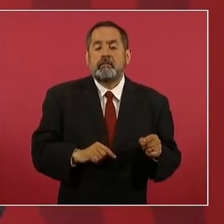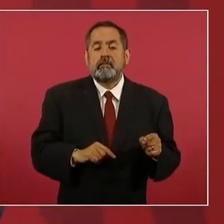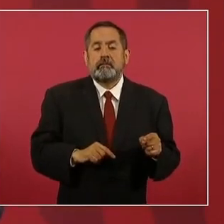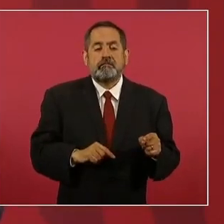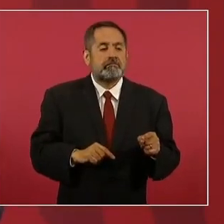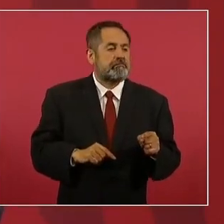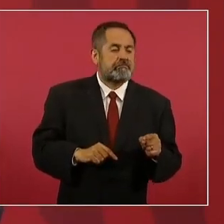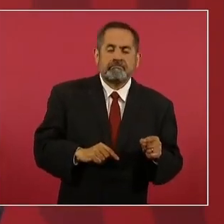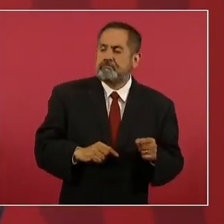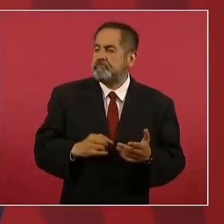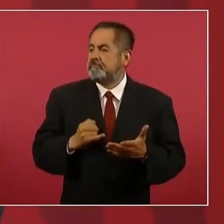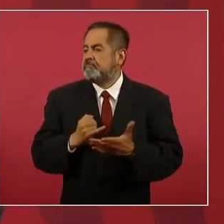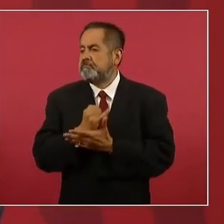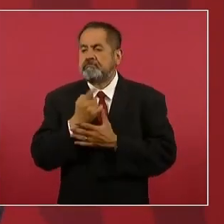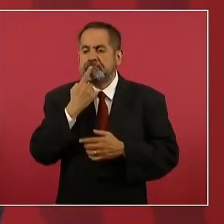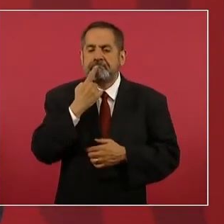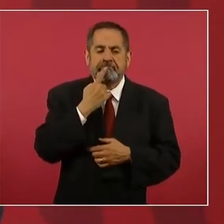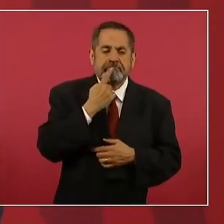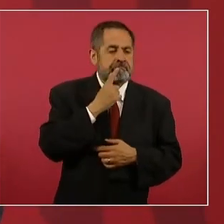decidían,